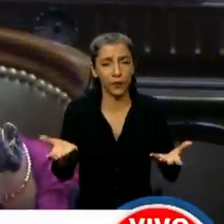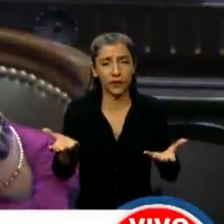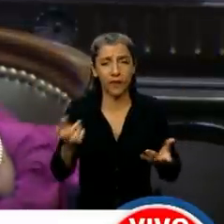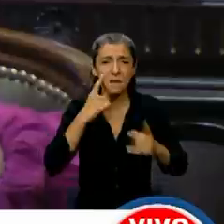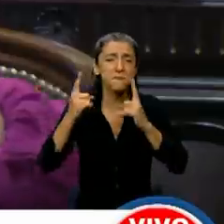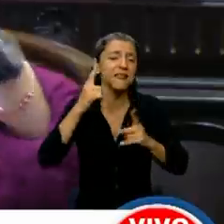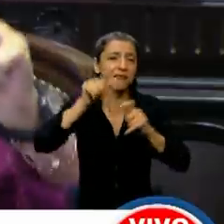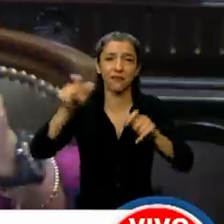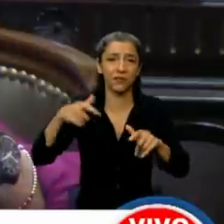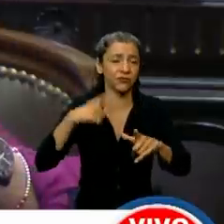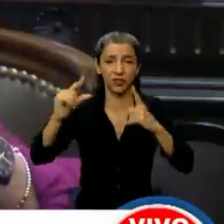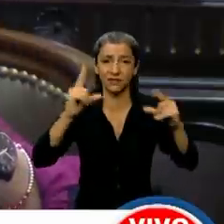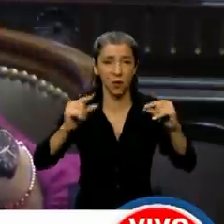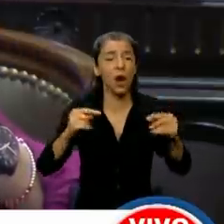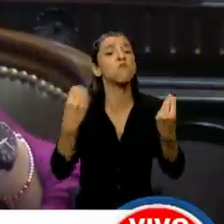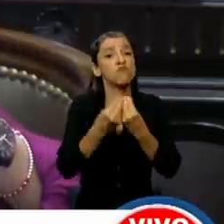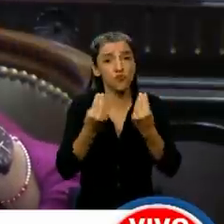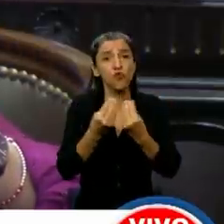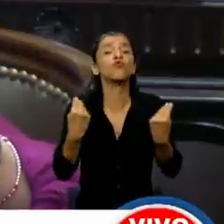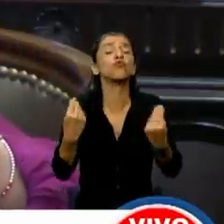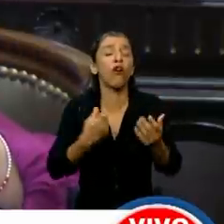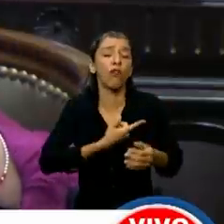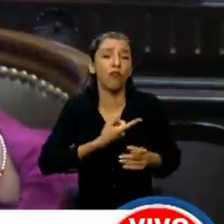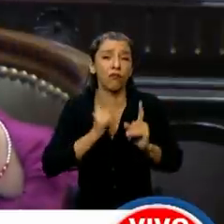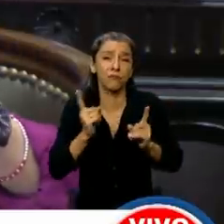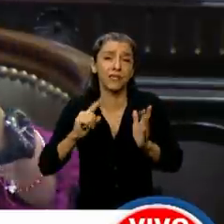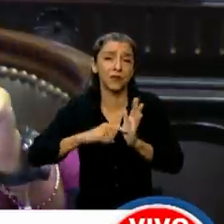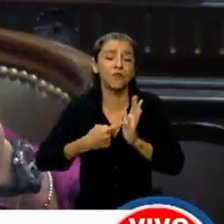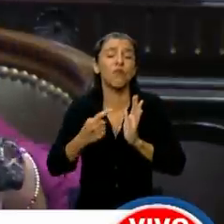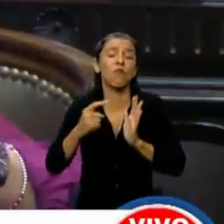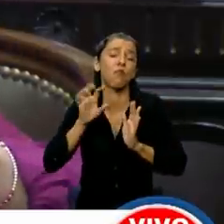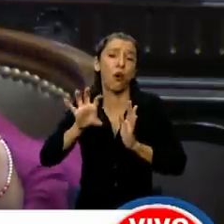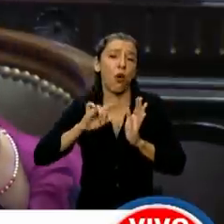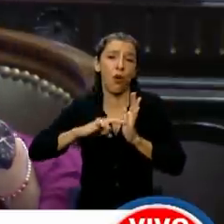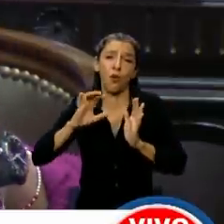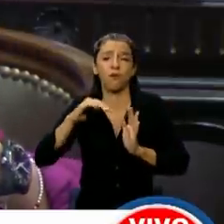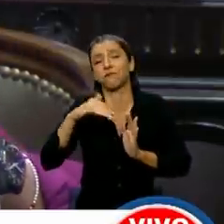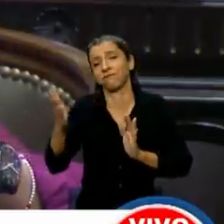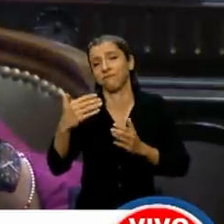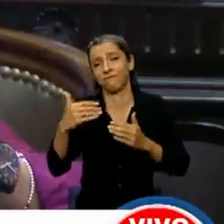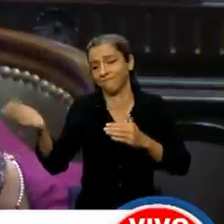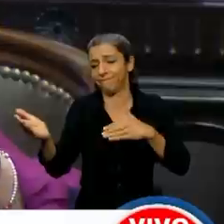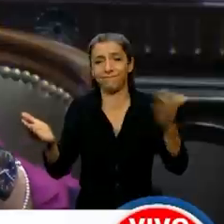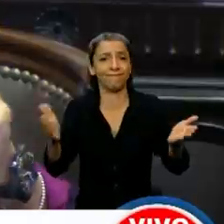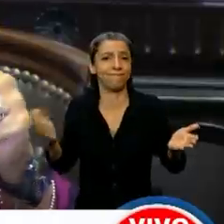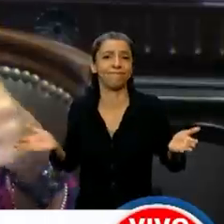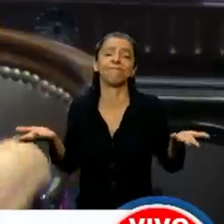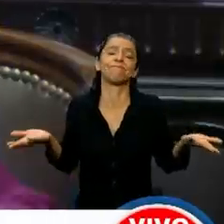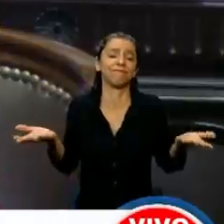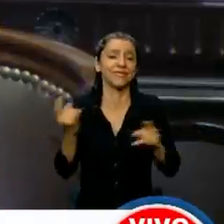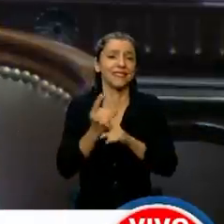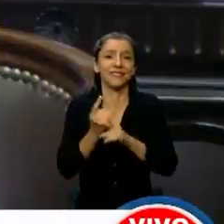están en el famoso conurbano ese conurbano que tiene mucha inseguridad que tiene mucha pobreza donde faltan